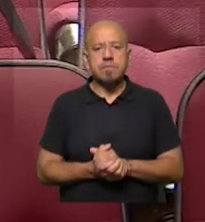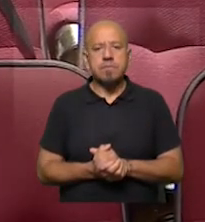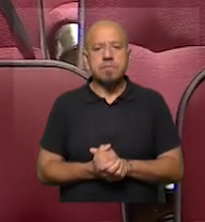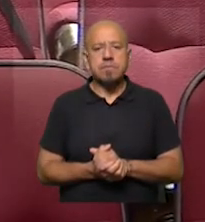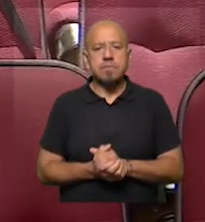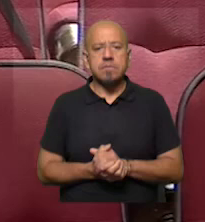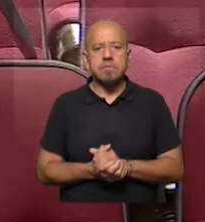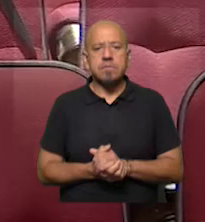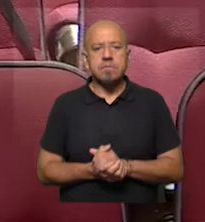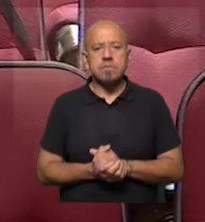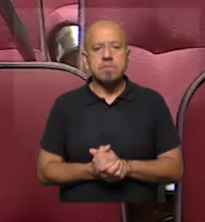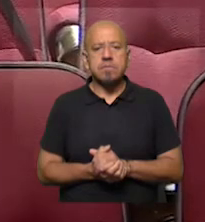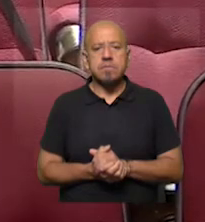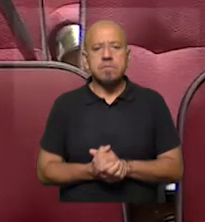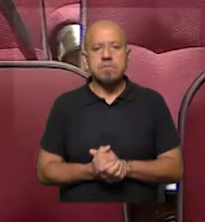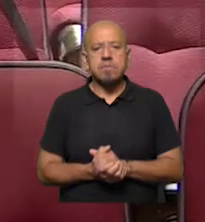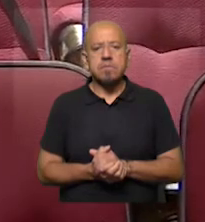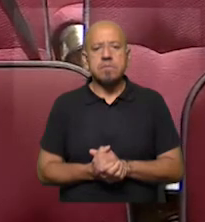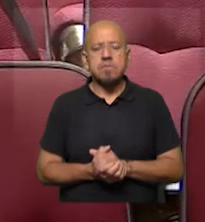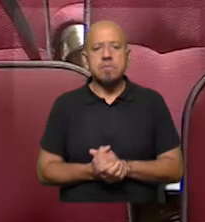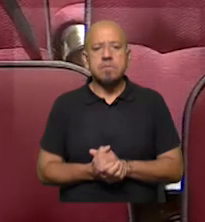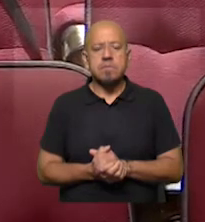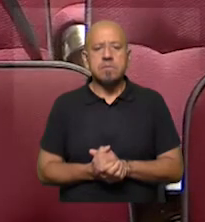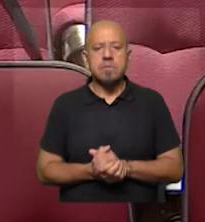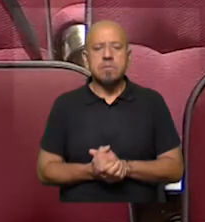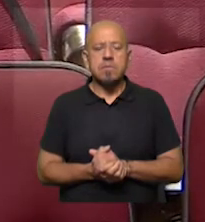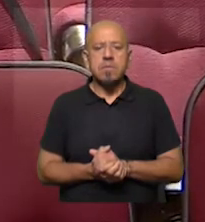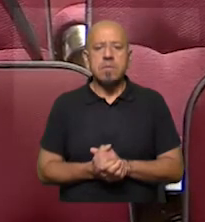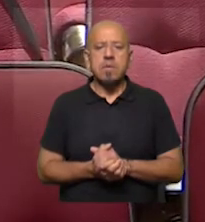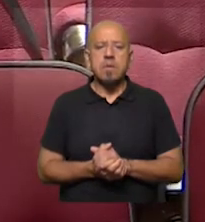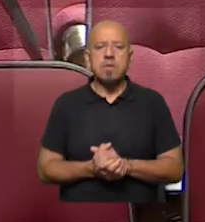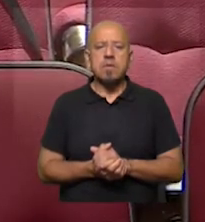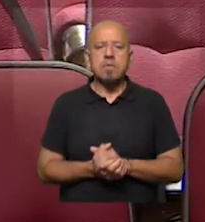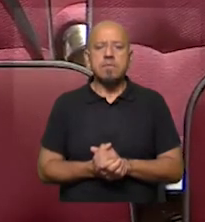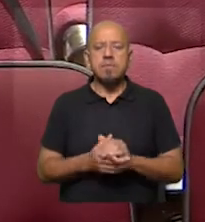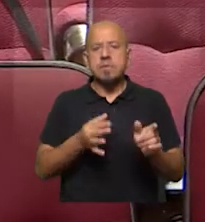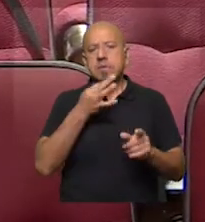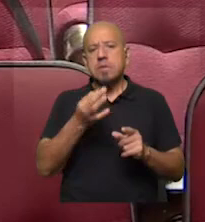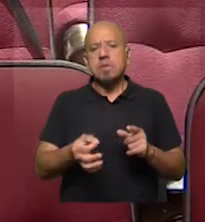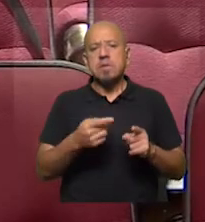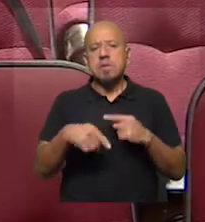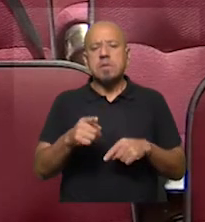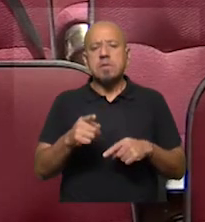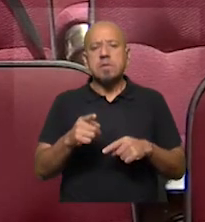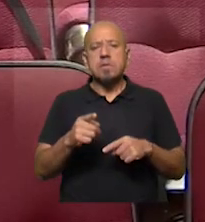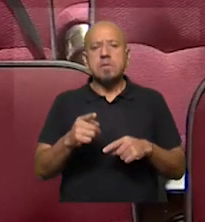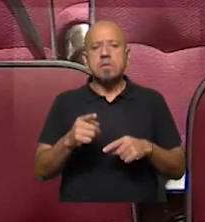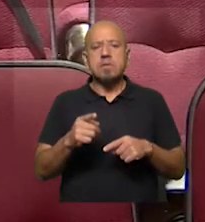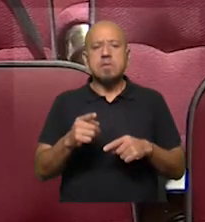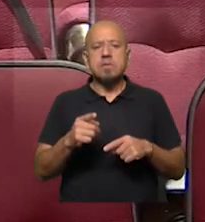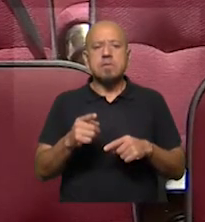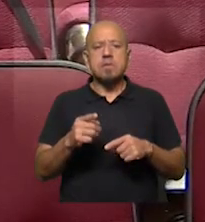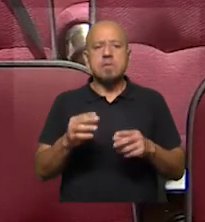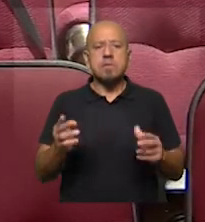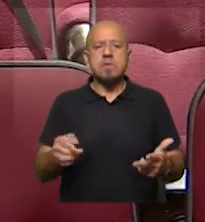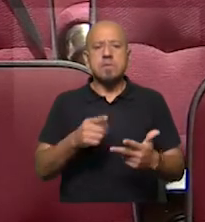tiempo. No tenemos mucho tiempo, pero decilo, no, si querés. Pero como que la obra se maneja en